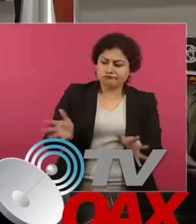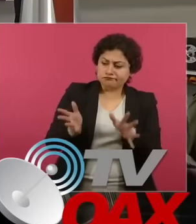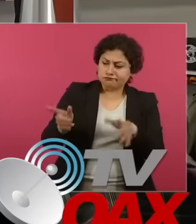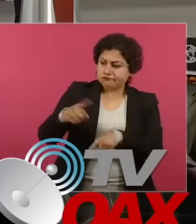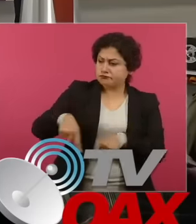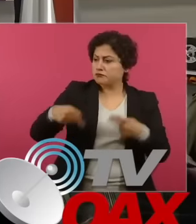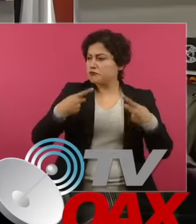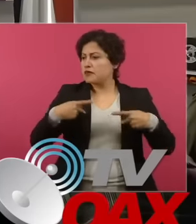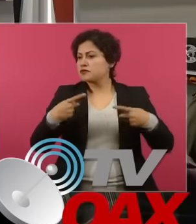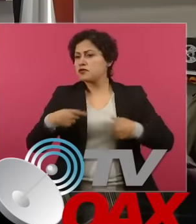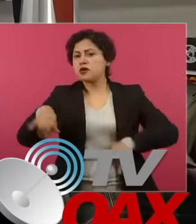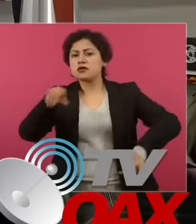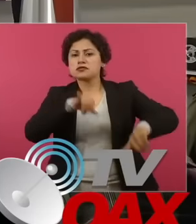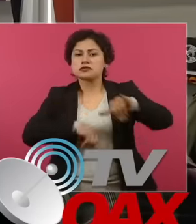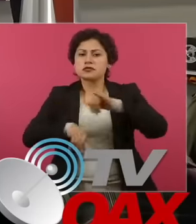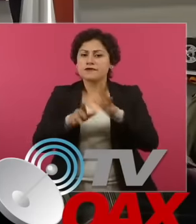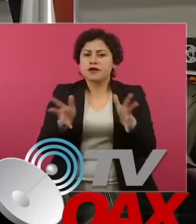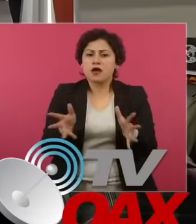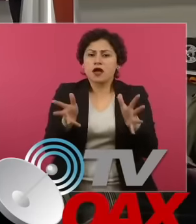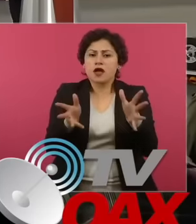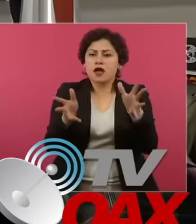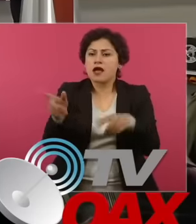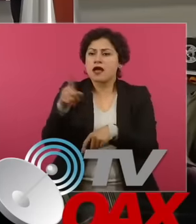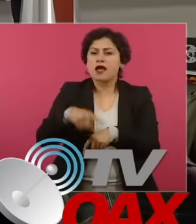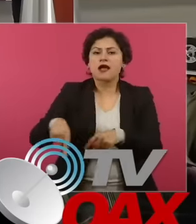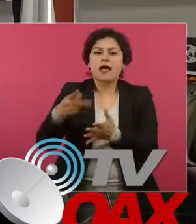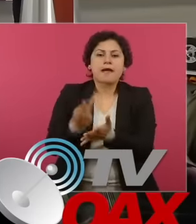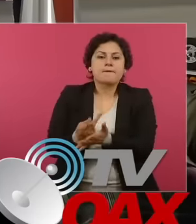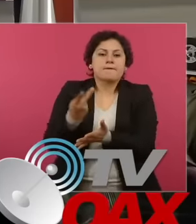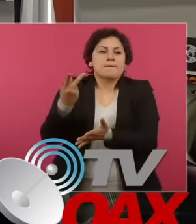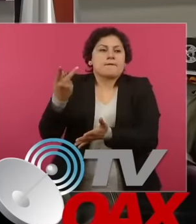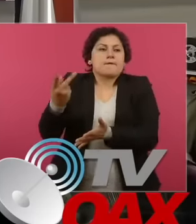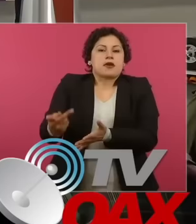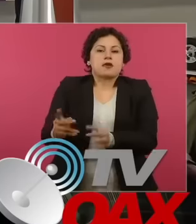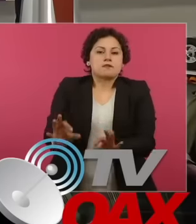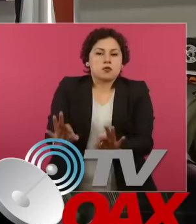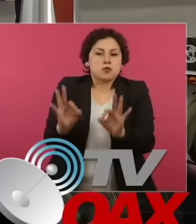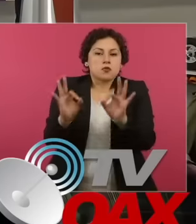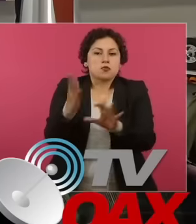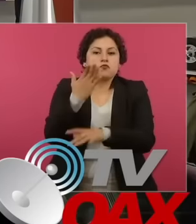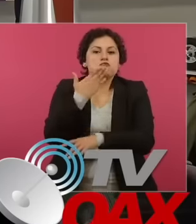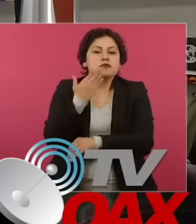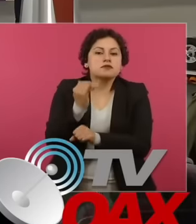se convierten en premios Nobel.